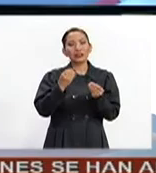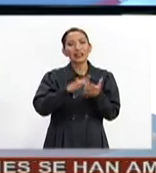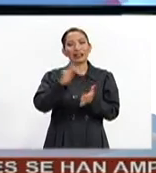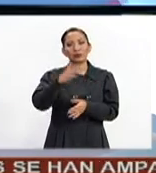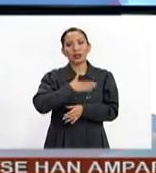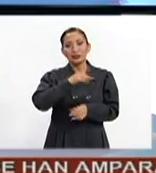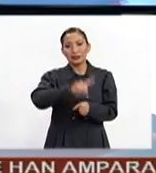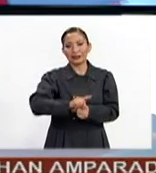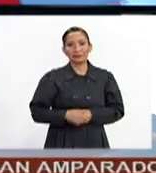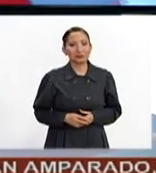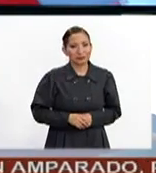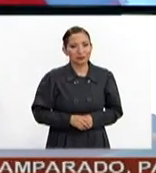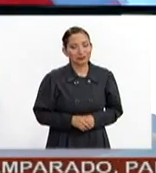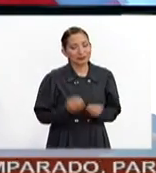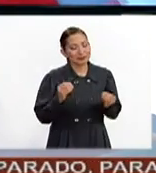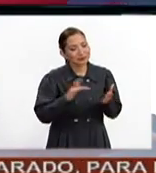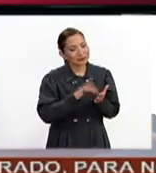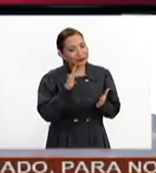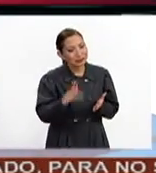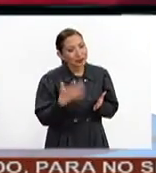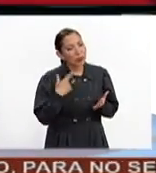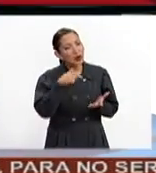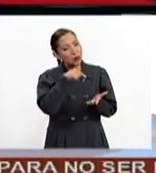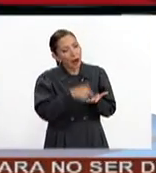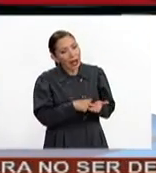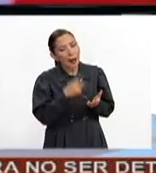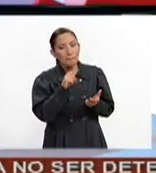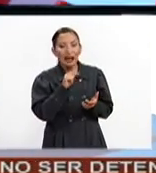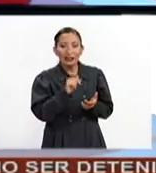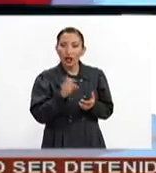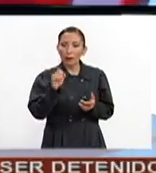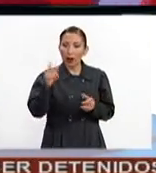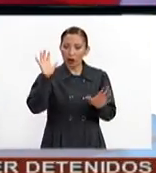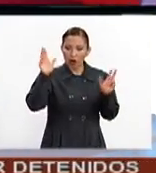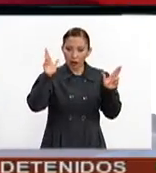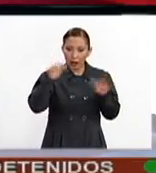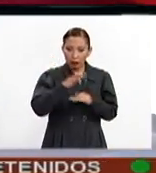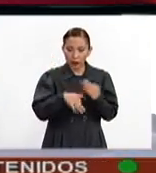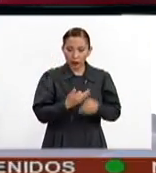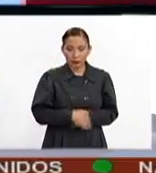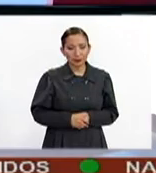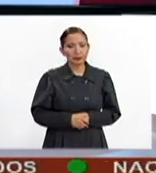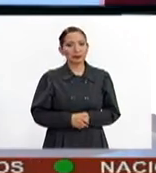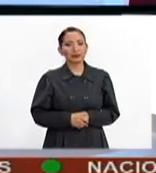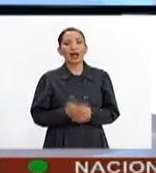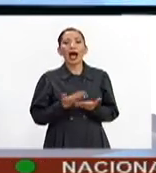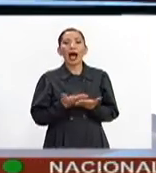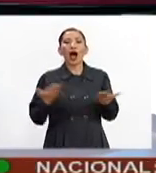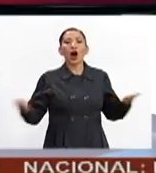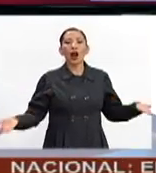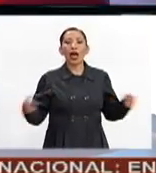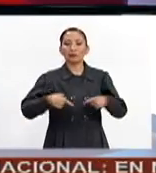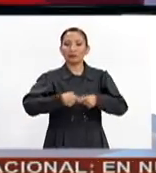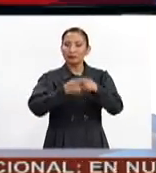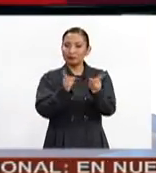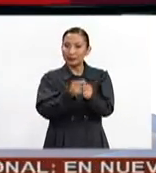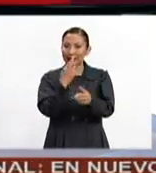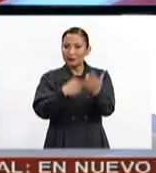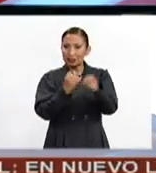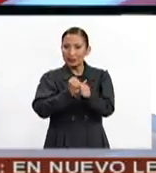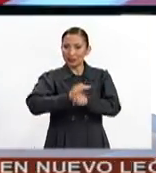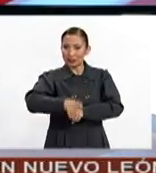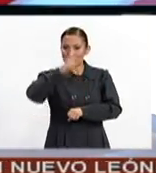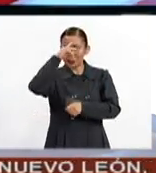muy buenos días. Muchas gracias por el espacio, Pati Omar. Un saludo a todos. Al contrario, hasta luego. Vamos a una breve pausa, regresamos